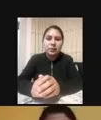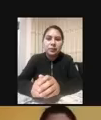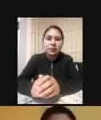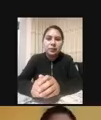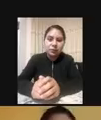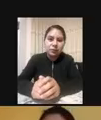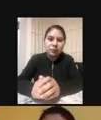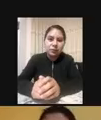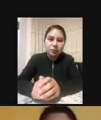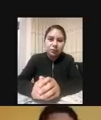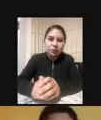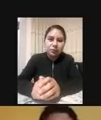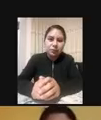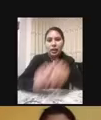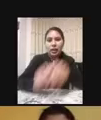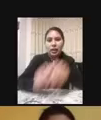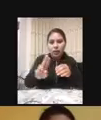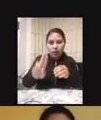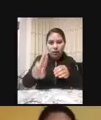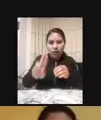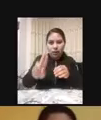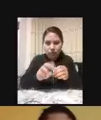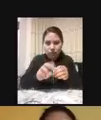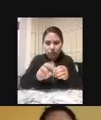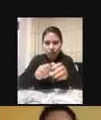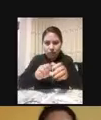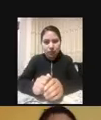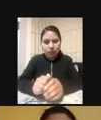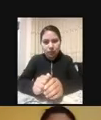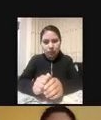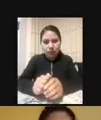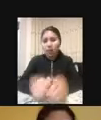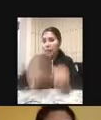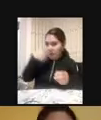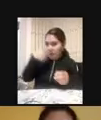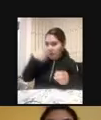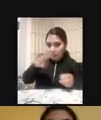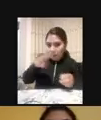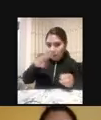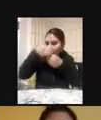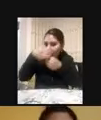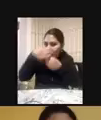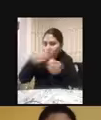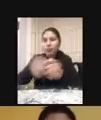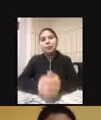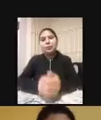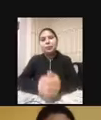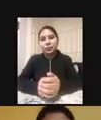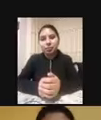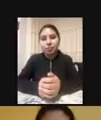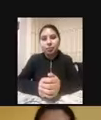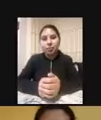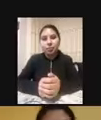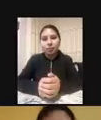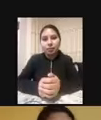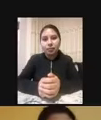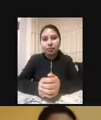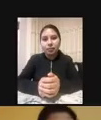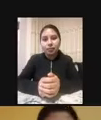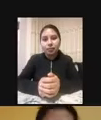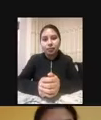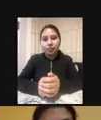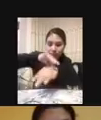sentidos. Los sentidos involucra la visión, el olfato, la percepción. Estamos viendo la parte táctil,